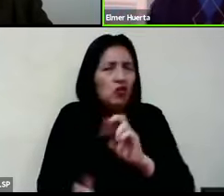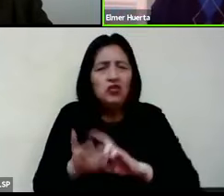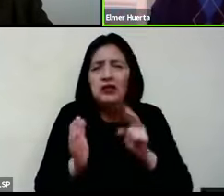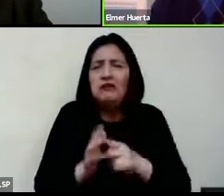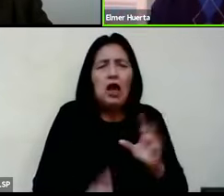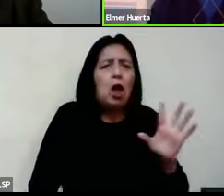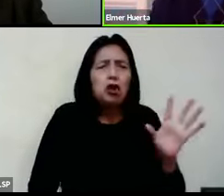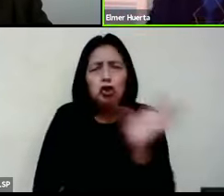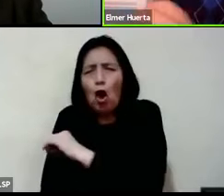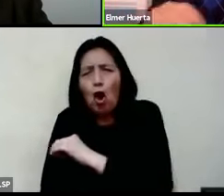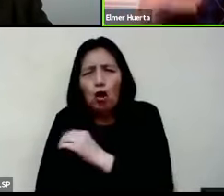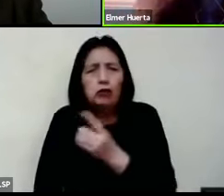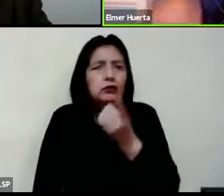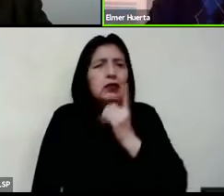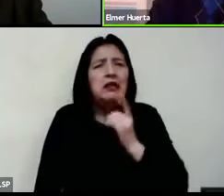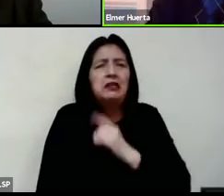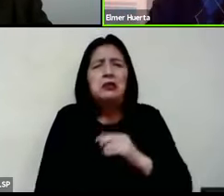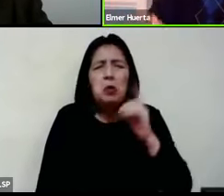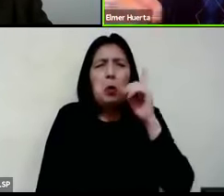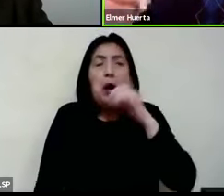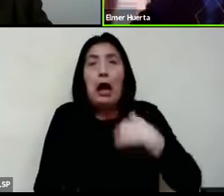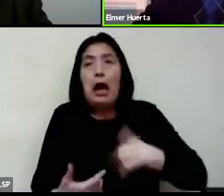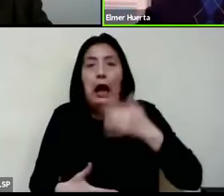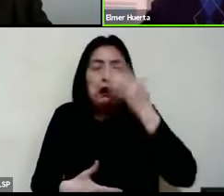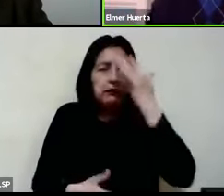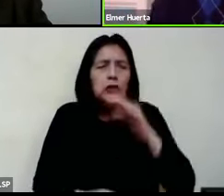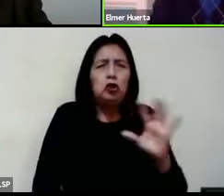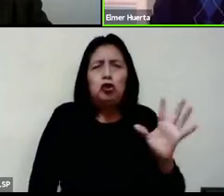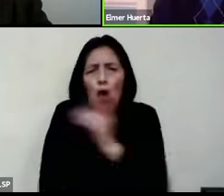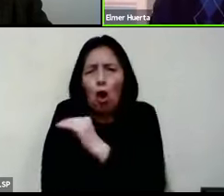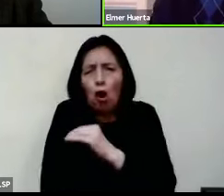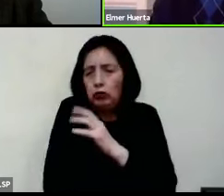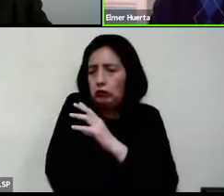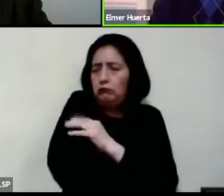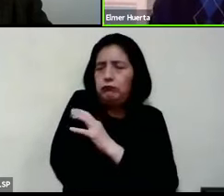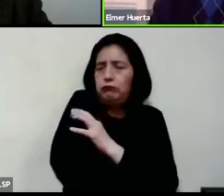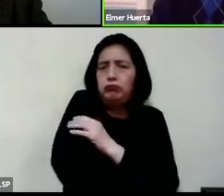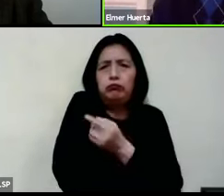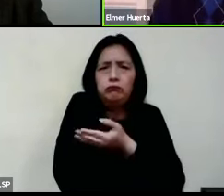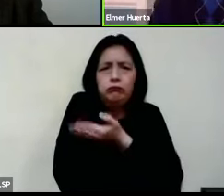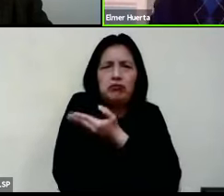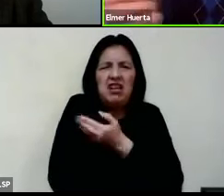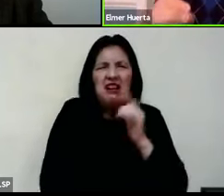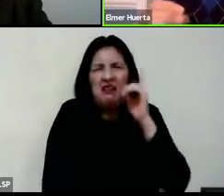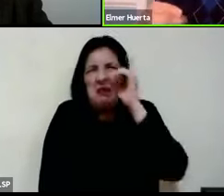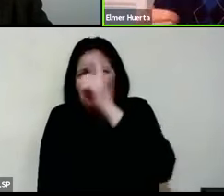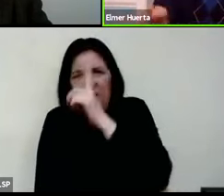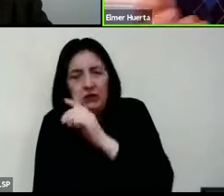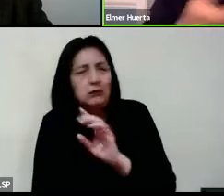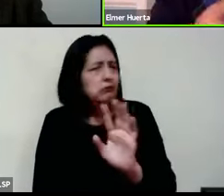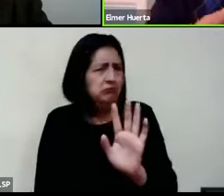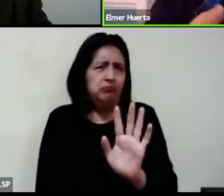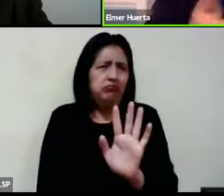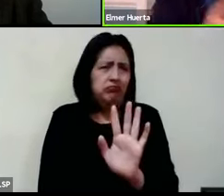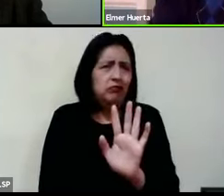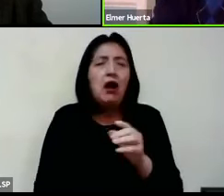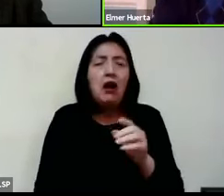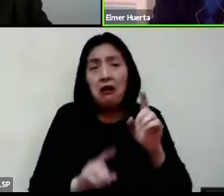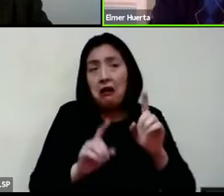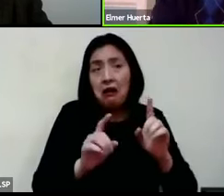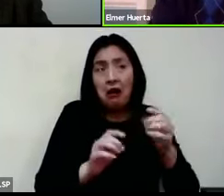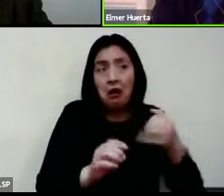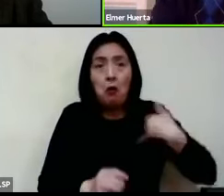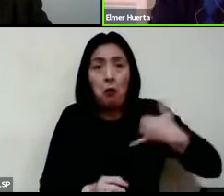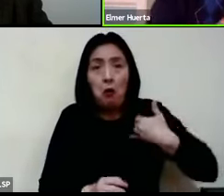diabético se va a complicar, no es que todo hipertenso se va a complicar, no. Así como hay gente joven